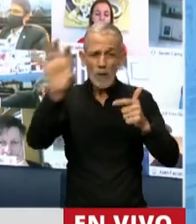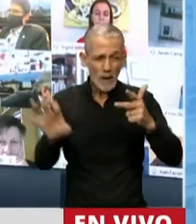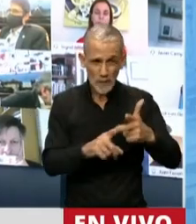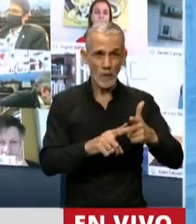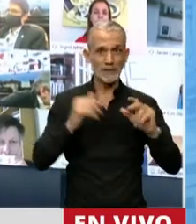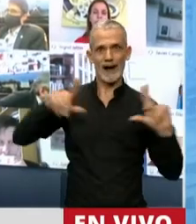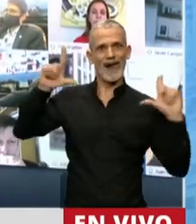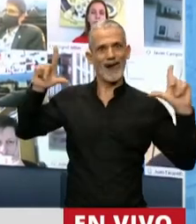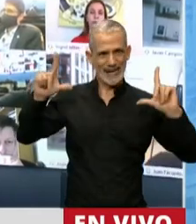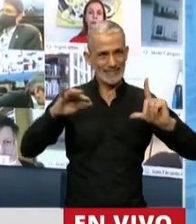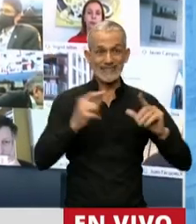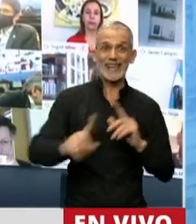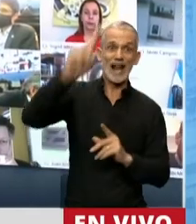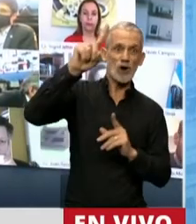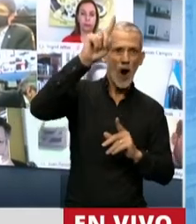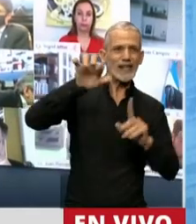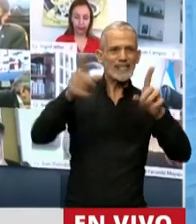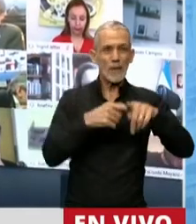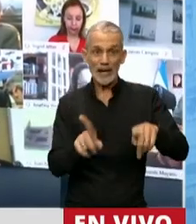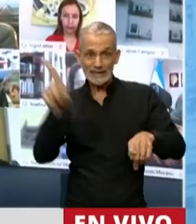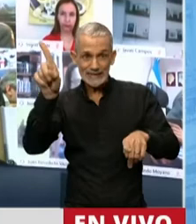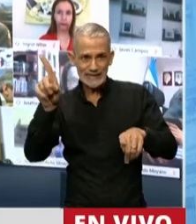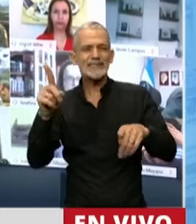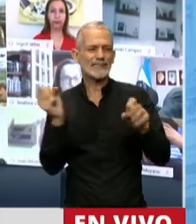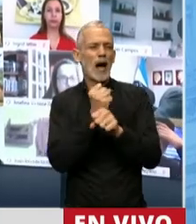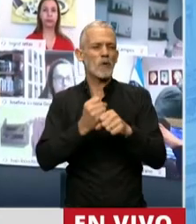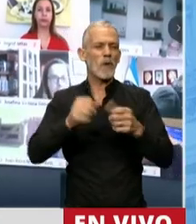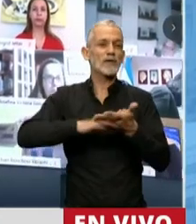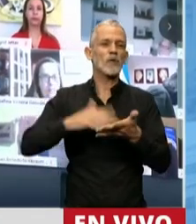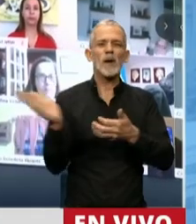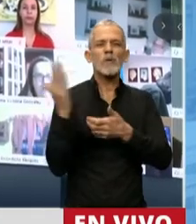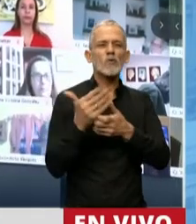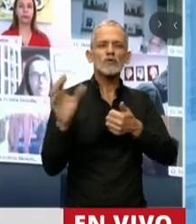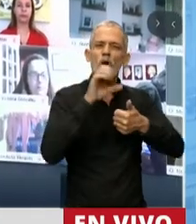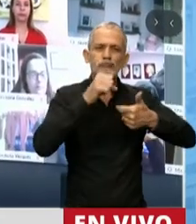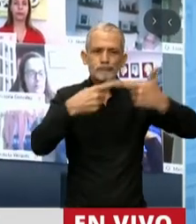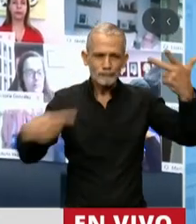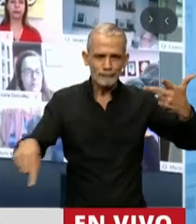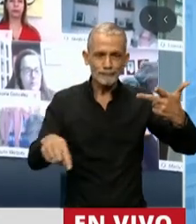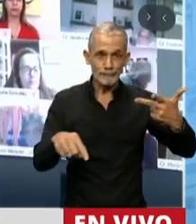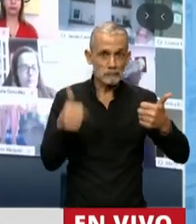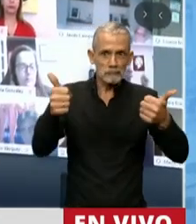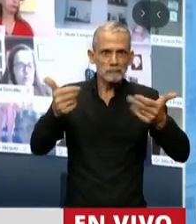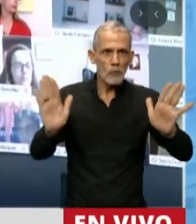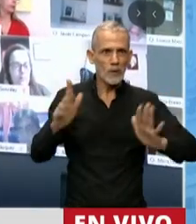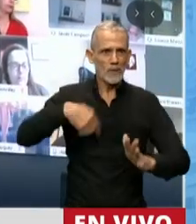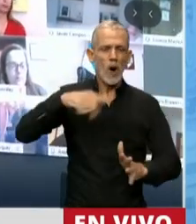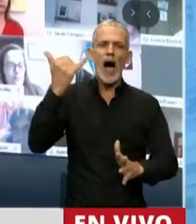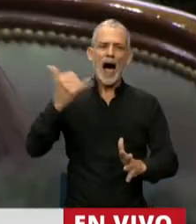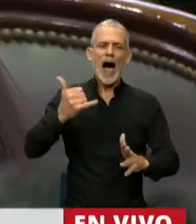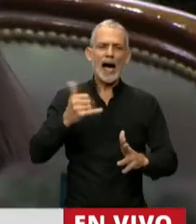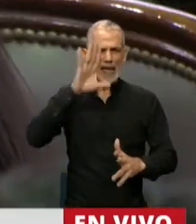sintieron protagonistas, las del noroeste y la del NEA, con respecto a la producción de cítricos, y está muy bien. Pero creo que tenemos